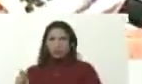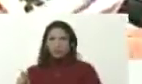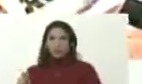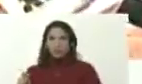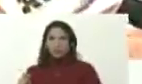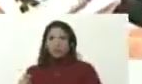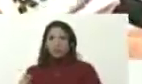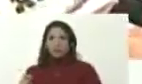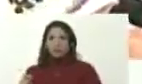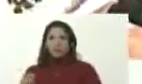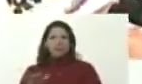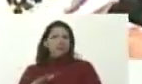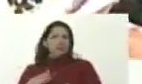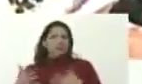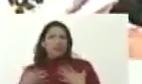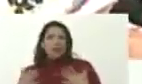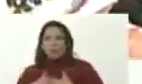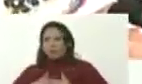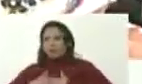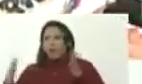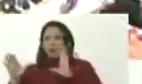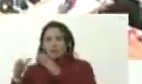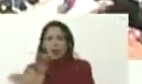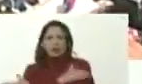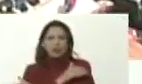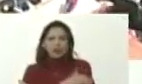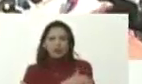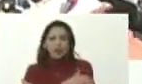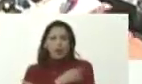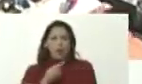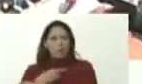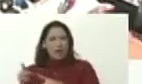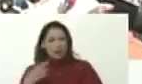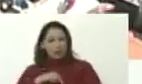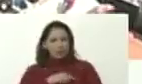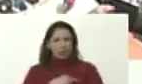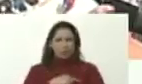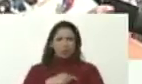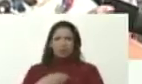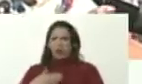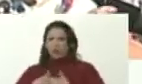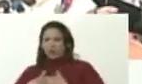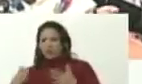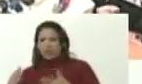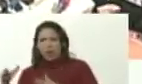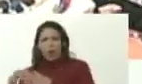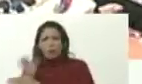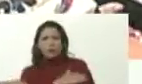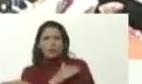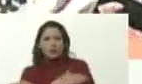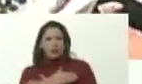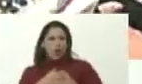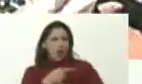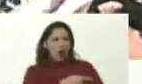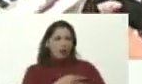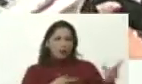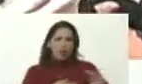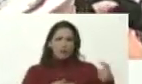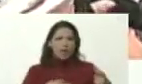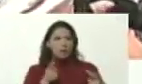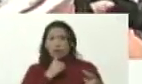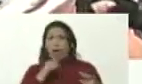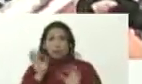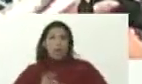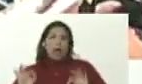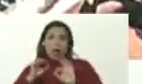ejemplo, ¿qué nos puede ofrecer la derecha a nosotros? ¿Qué le puede ofrecer la derecha al gobierno? Nada, nada. No pueden ofrecer